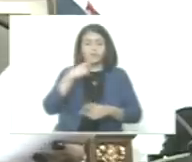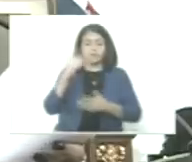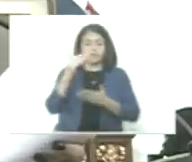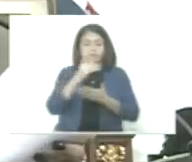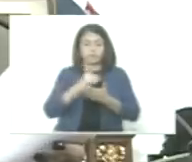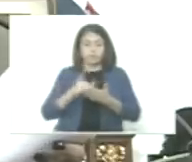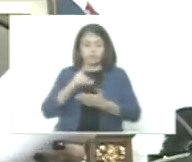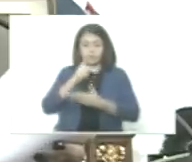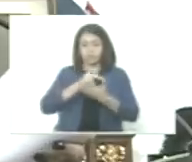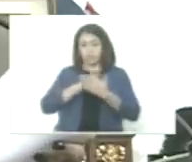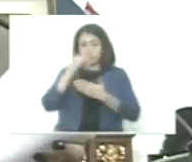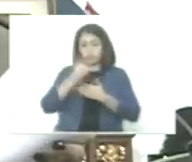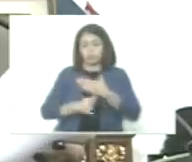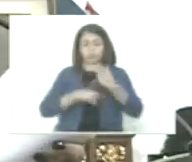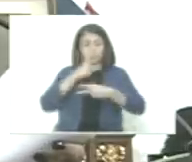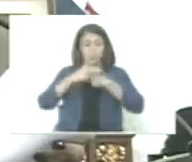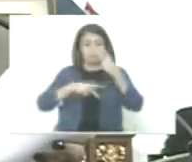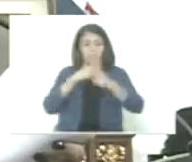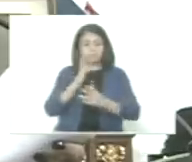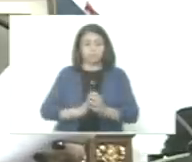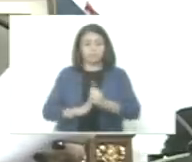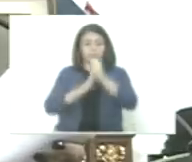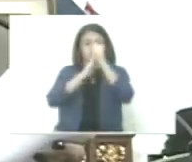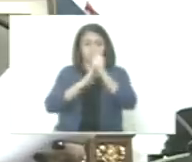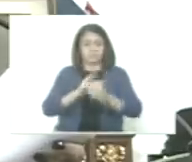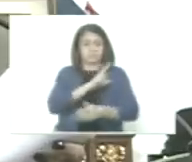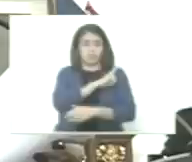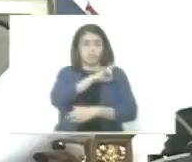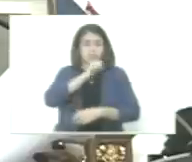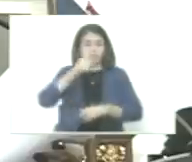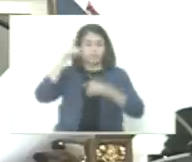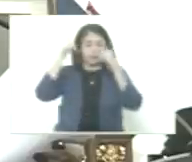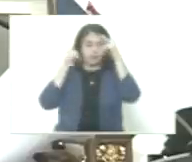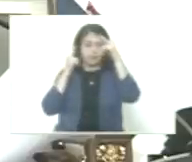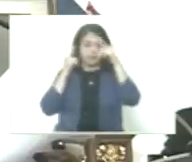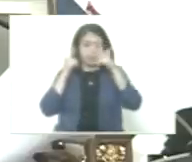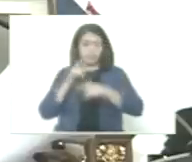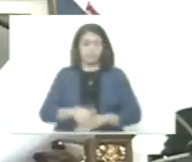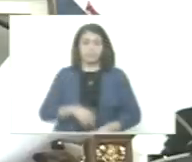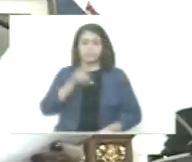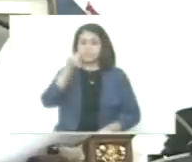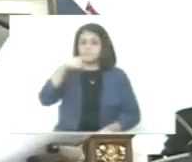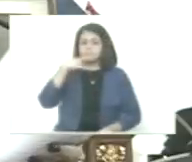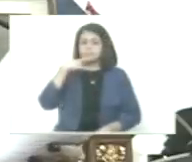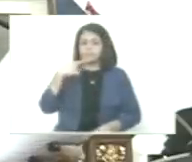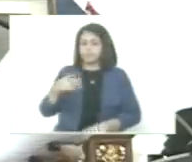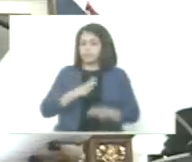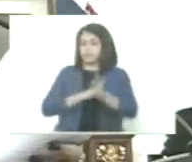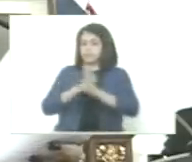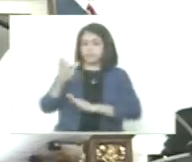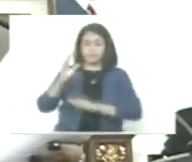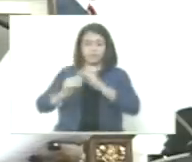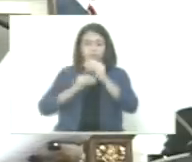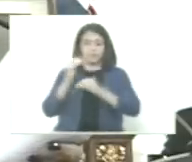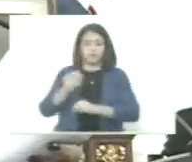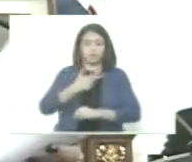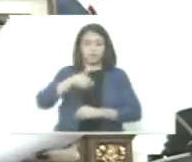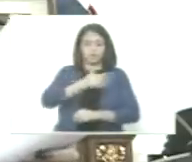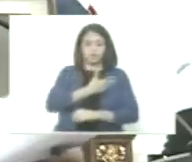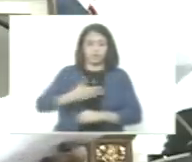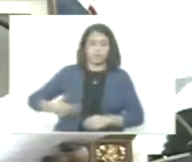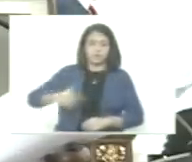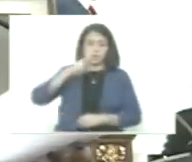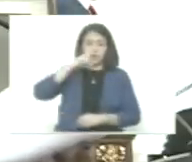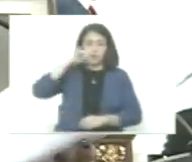diseñada en el proyecto político liderado por el comandante Hugo Chávez Frías y continuado por nuestro